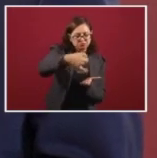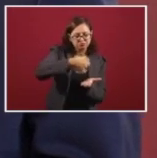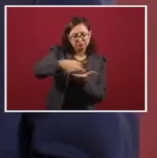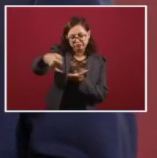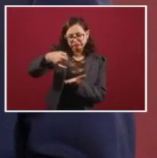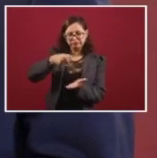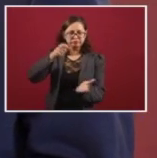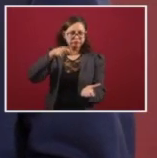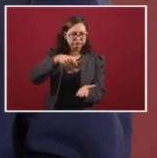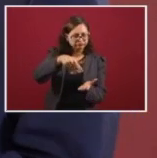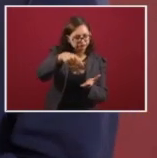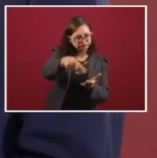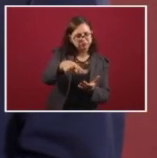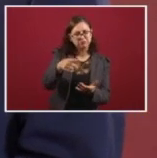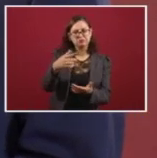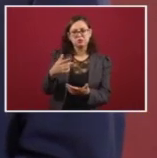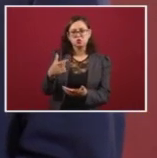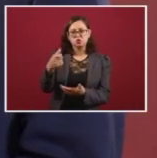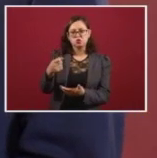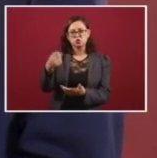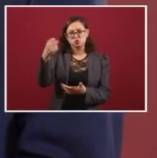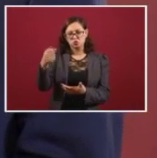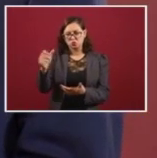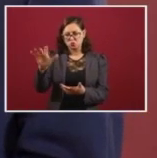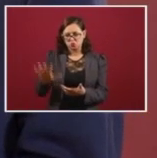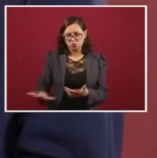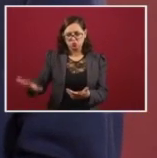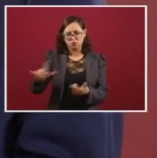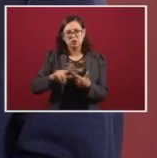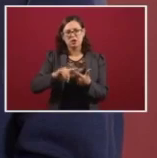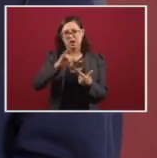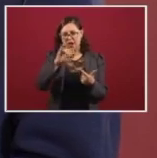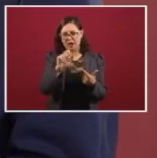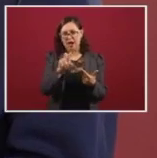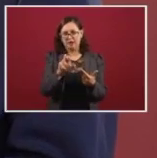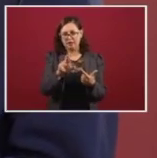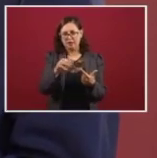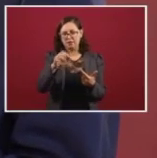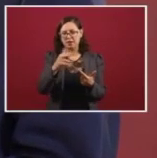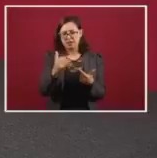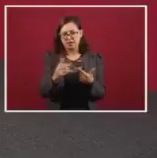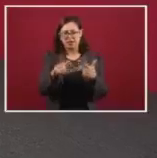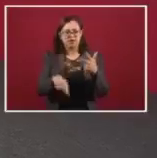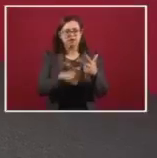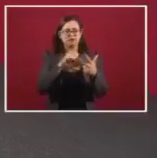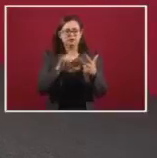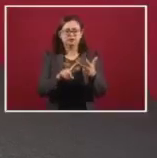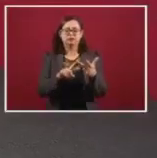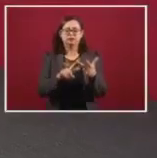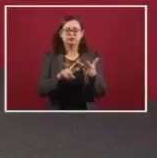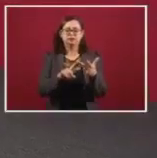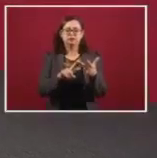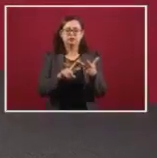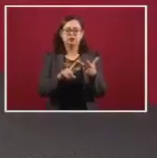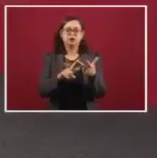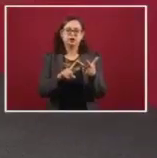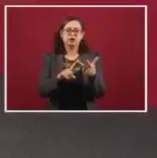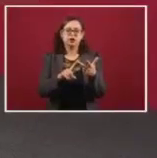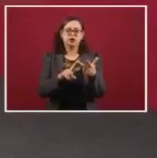sur-sureste, que coordina Javier May. Tiene el área de